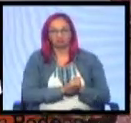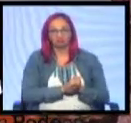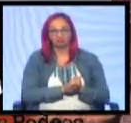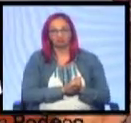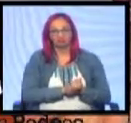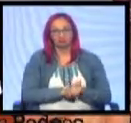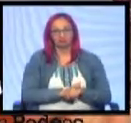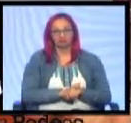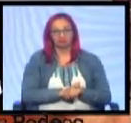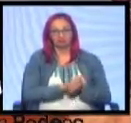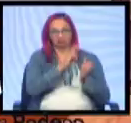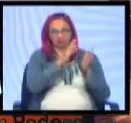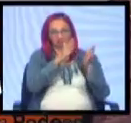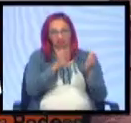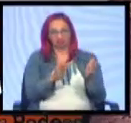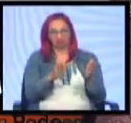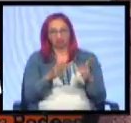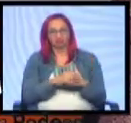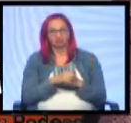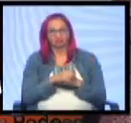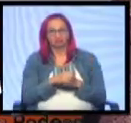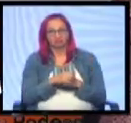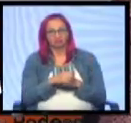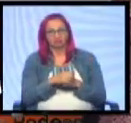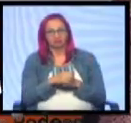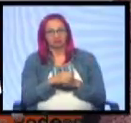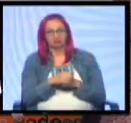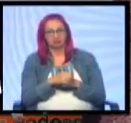que son costarricenses.